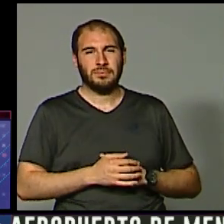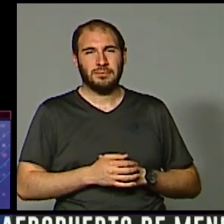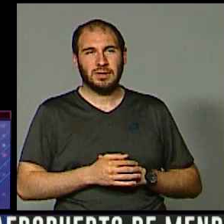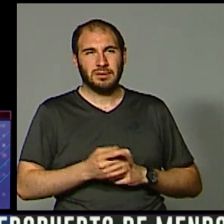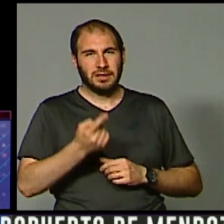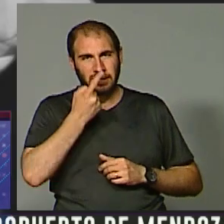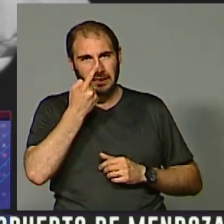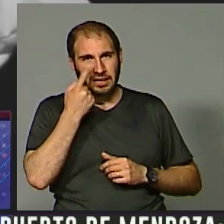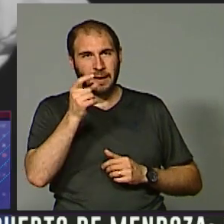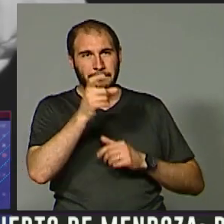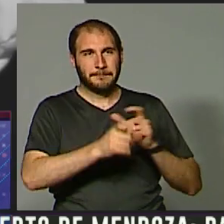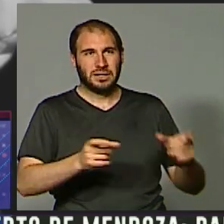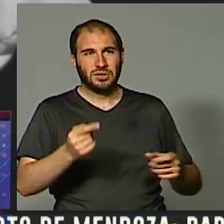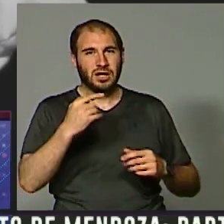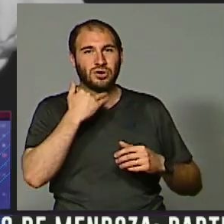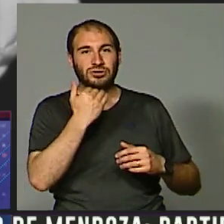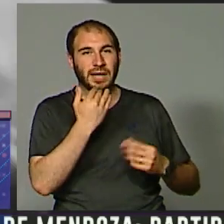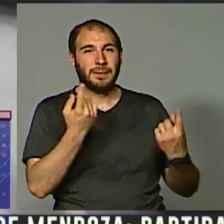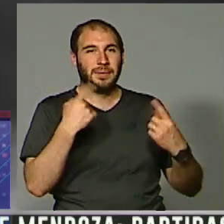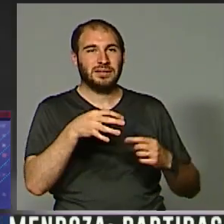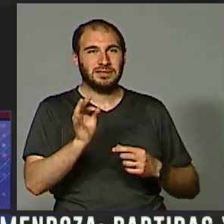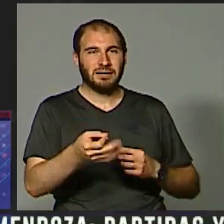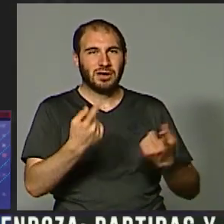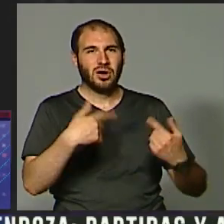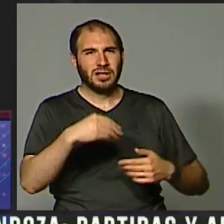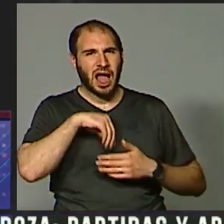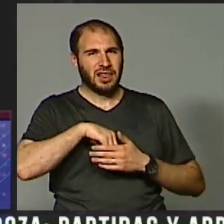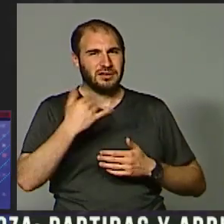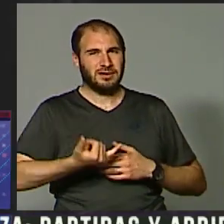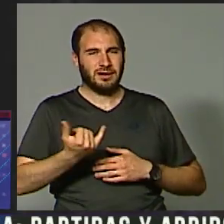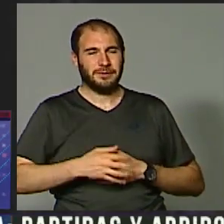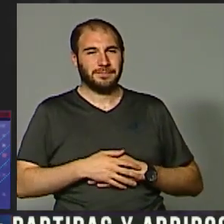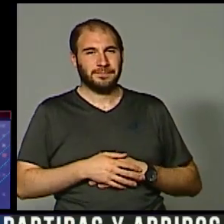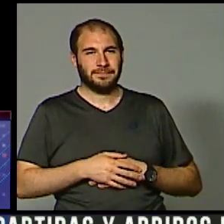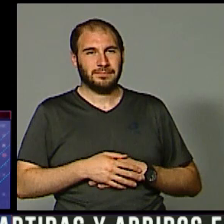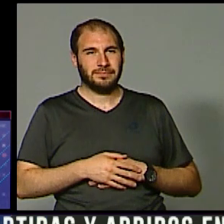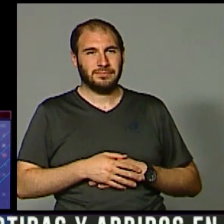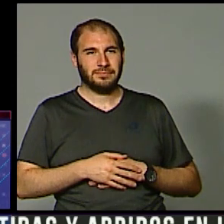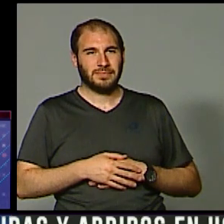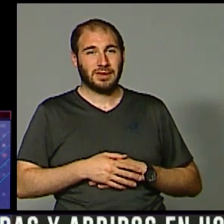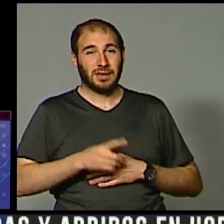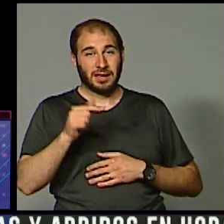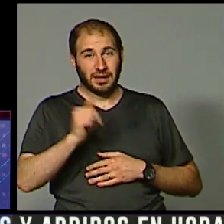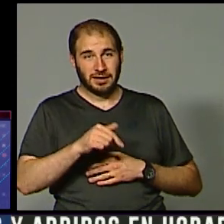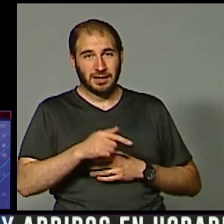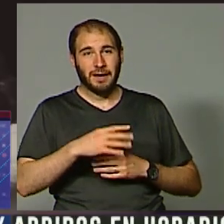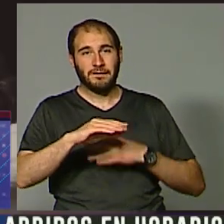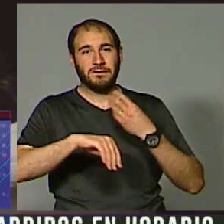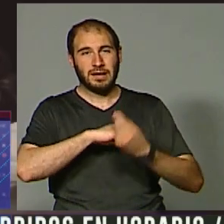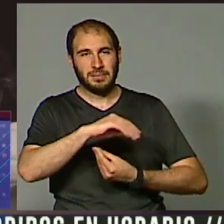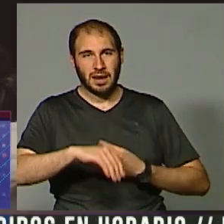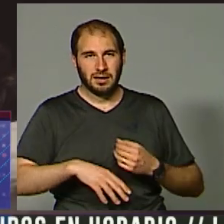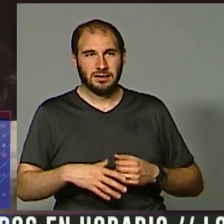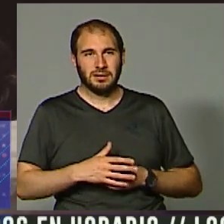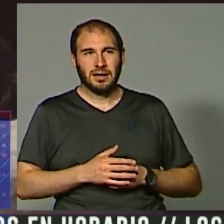me interesa más que la gente no sepa bien, pero que sepa que hay algo que pasa en esa niña. A raíz de esto, hay una familia que empieza